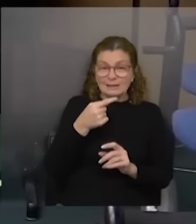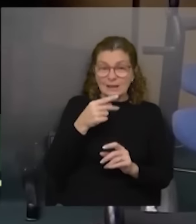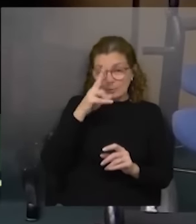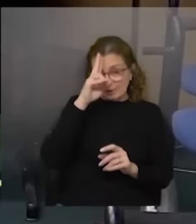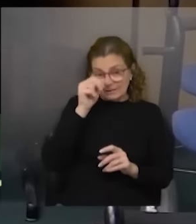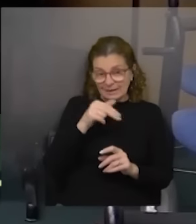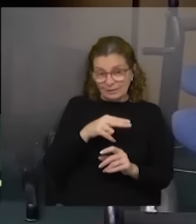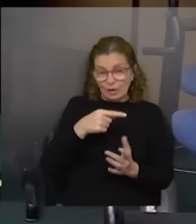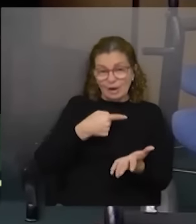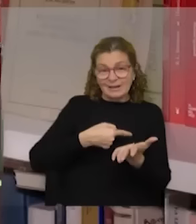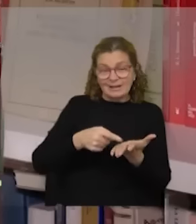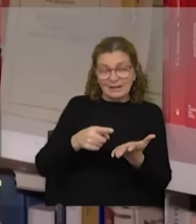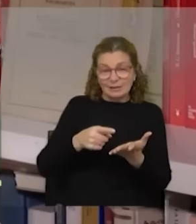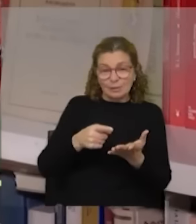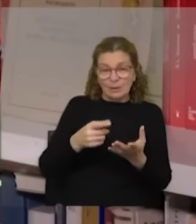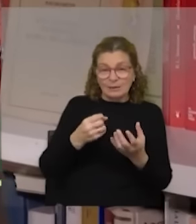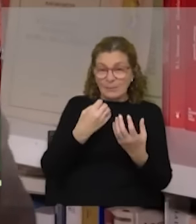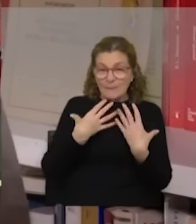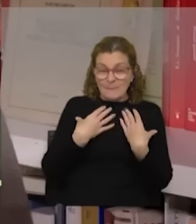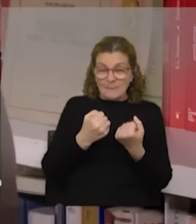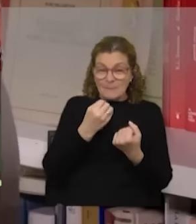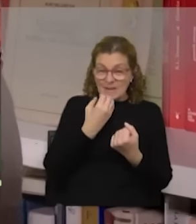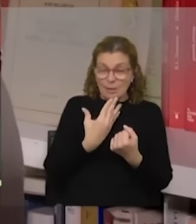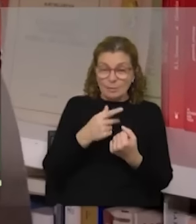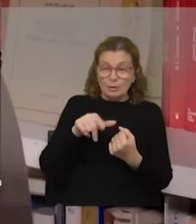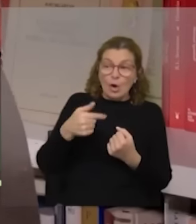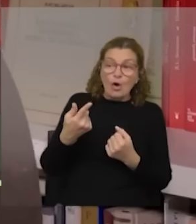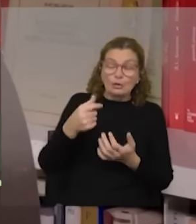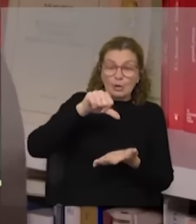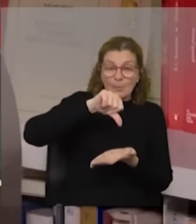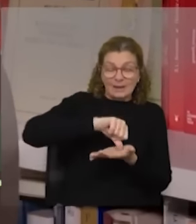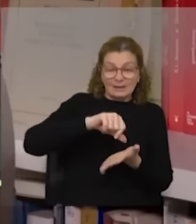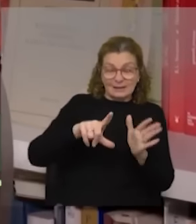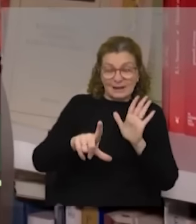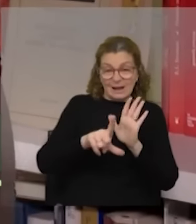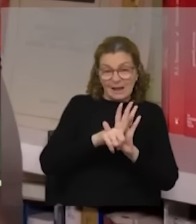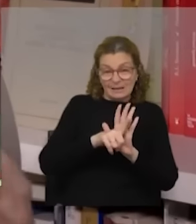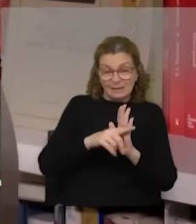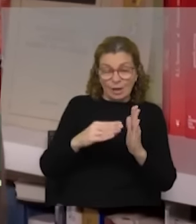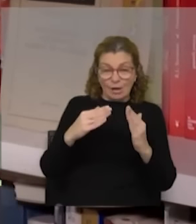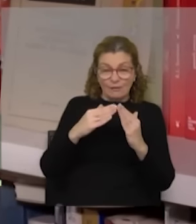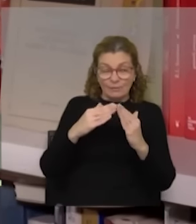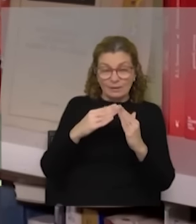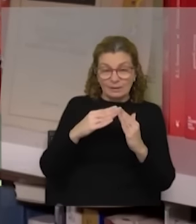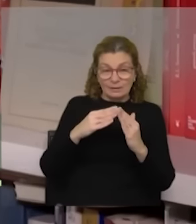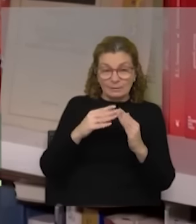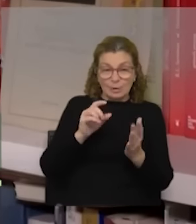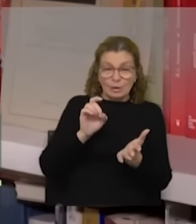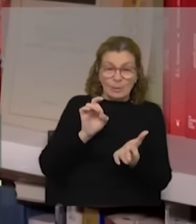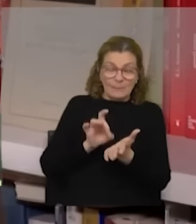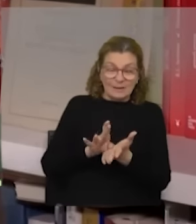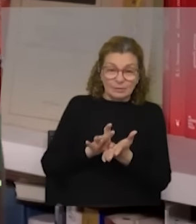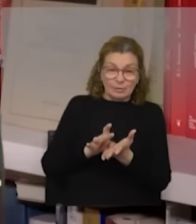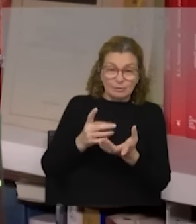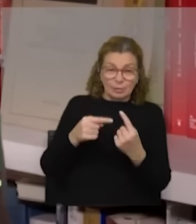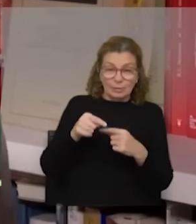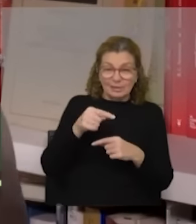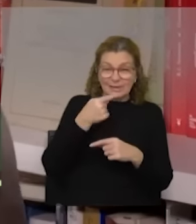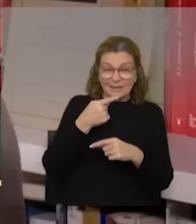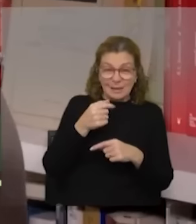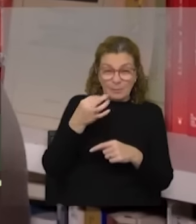en un centro de rehabilitación pero al ser extranjeros se aplica la la ley de res y se obtiene la expulsión como tú muy bien